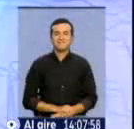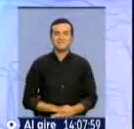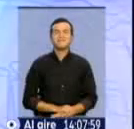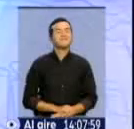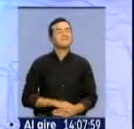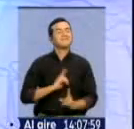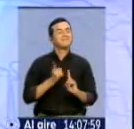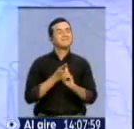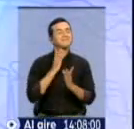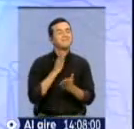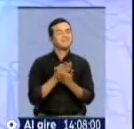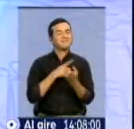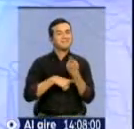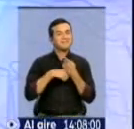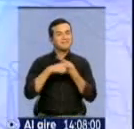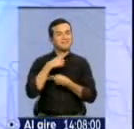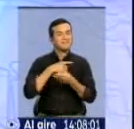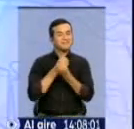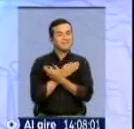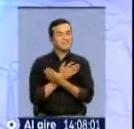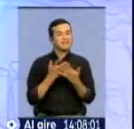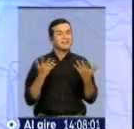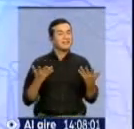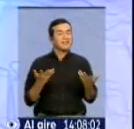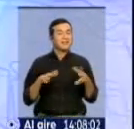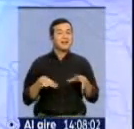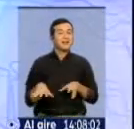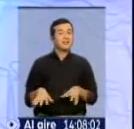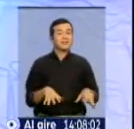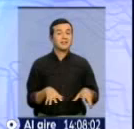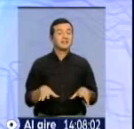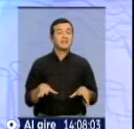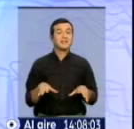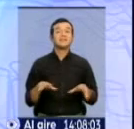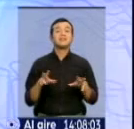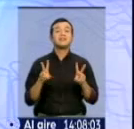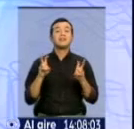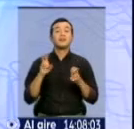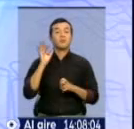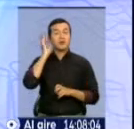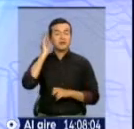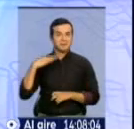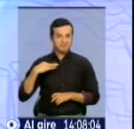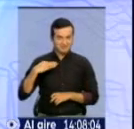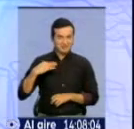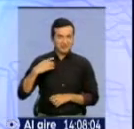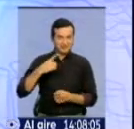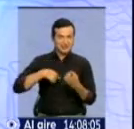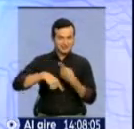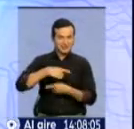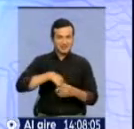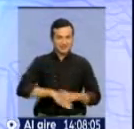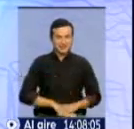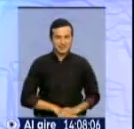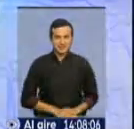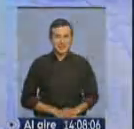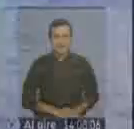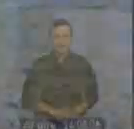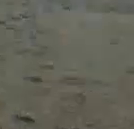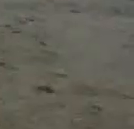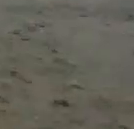Momento de hacer nuestra primera pausa. Al regresar les contaremos en qué actividades se encuentran las Manuelas. Eso al regresar. Volvemos.